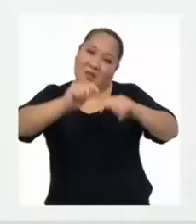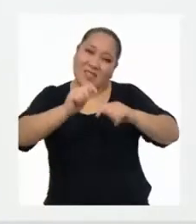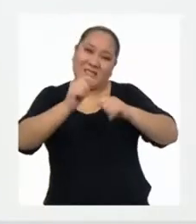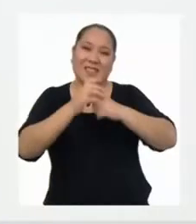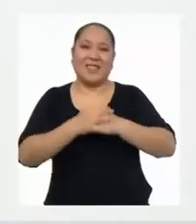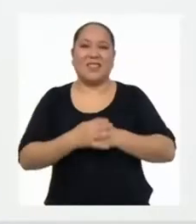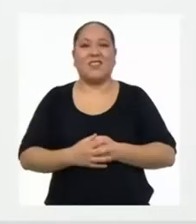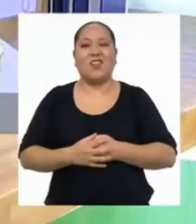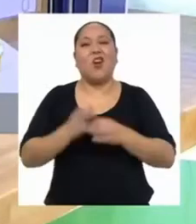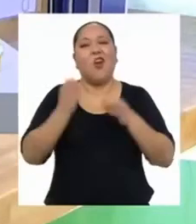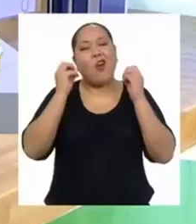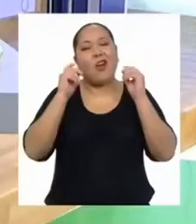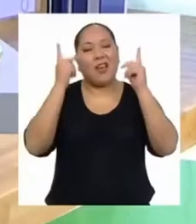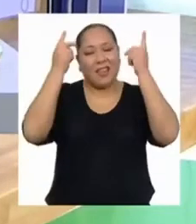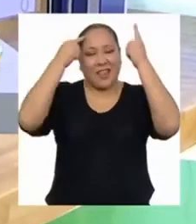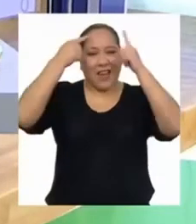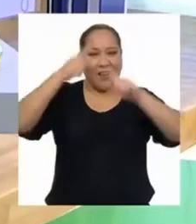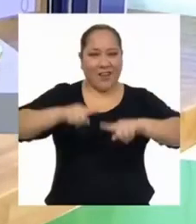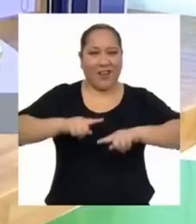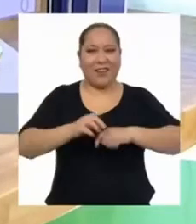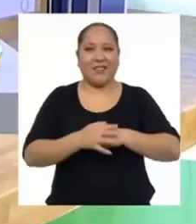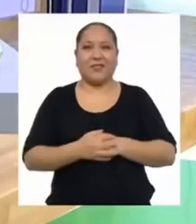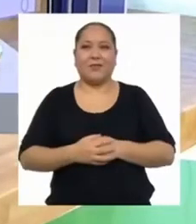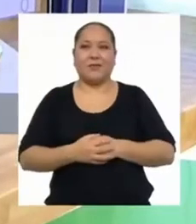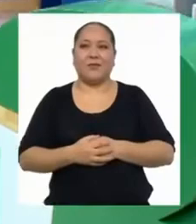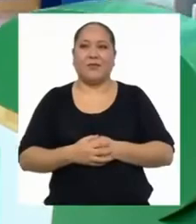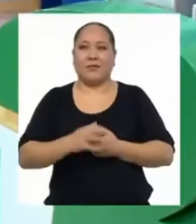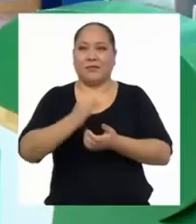De acuerdo.